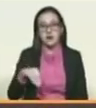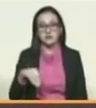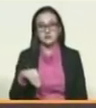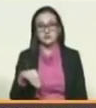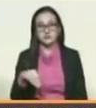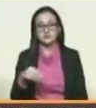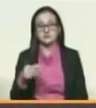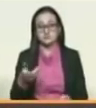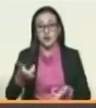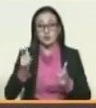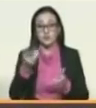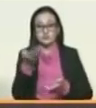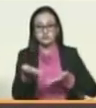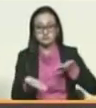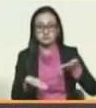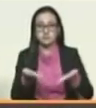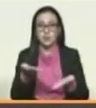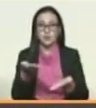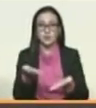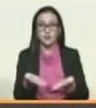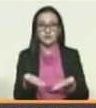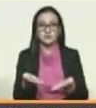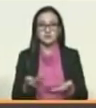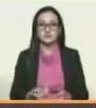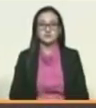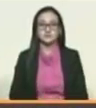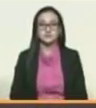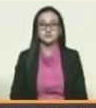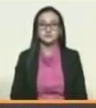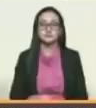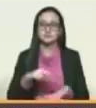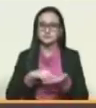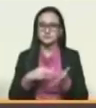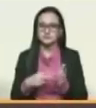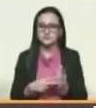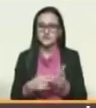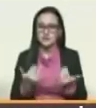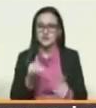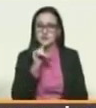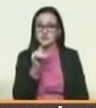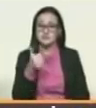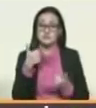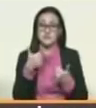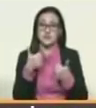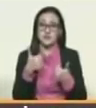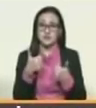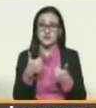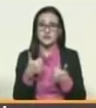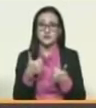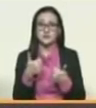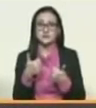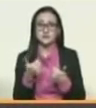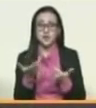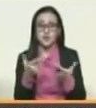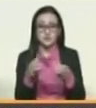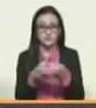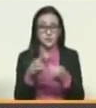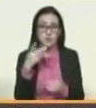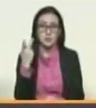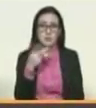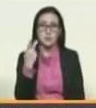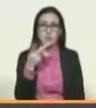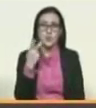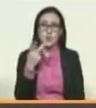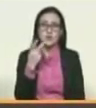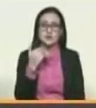sus autorizados para postular. Eso nos está indicando, este es un buen indicador, que las organizaciones políticas,